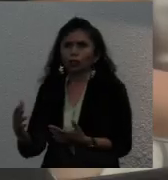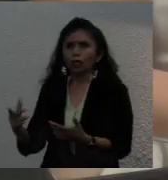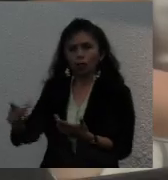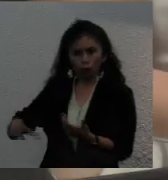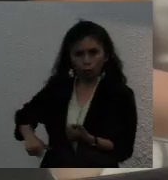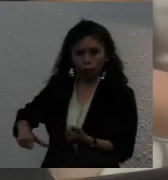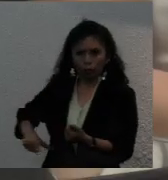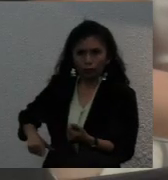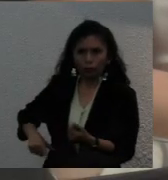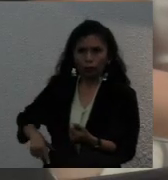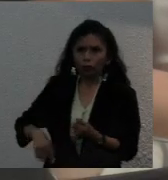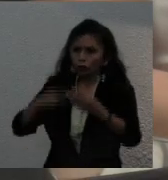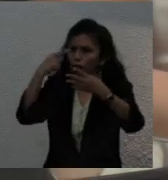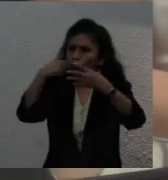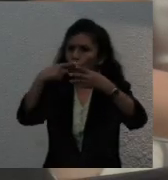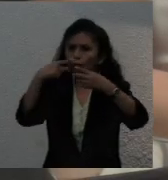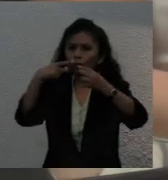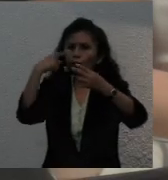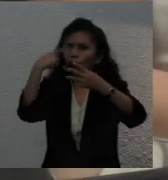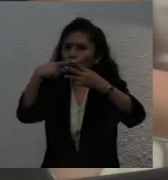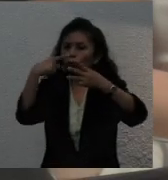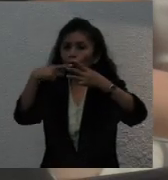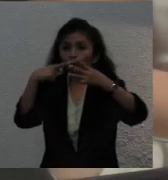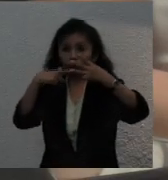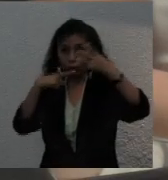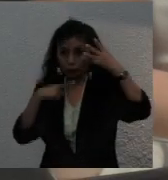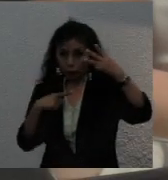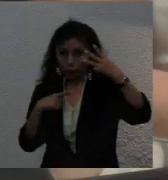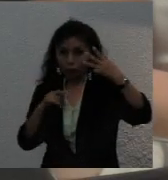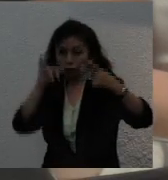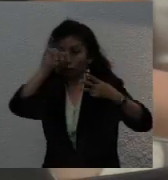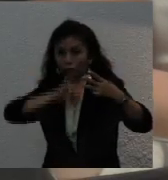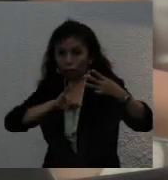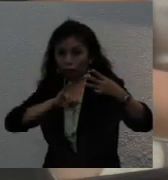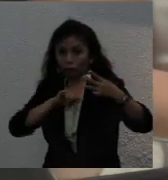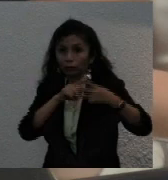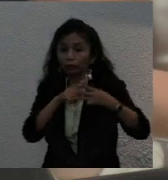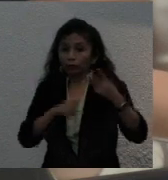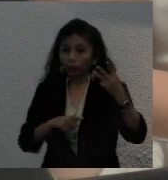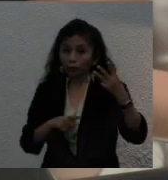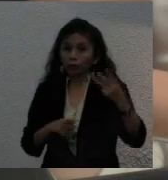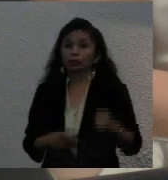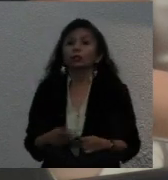cada uno de los 3 poderes y de los órganos constitucionalmente autónomos.